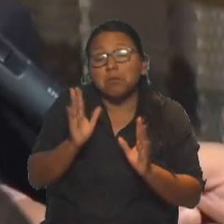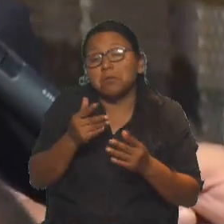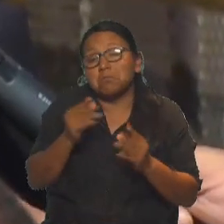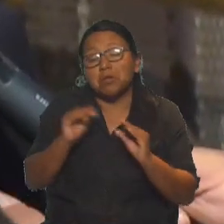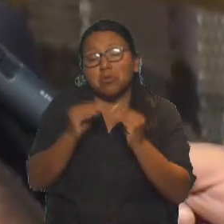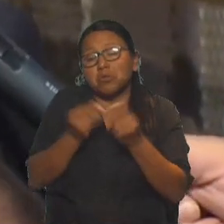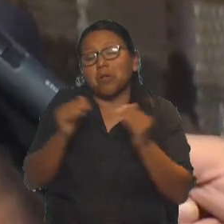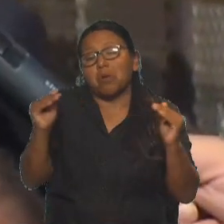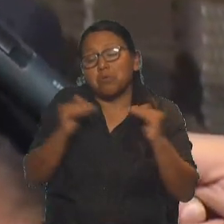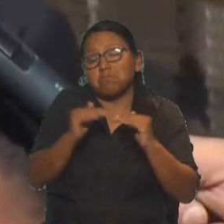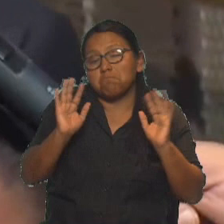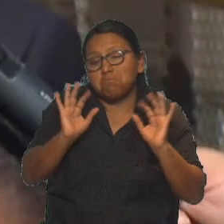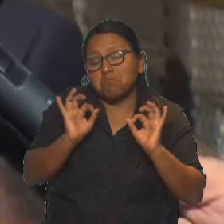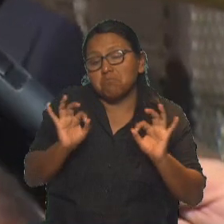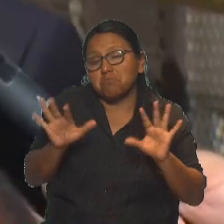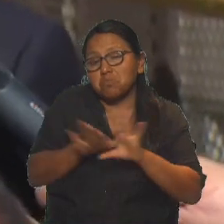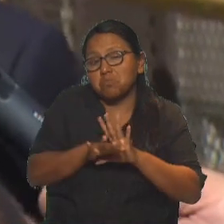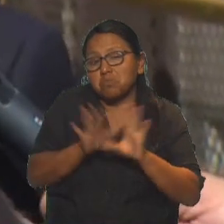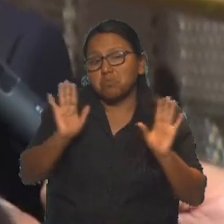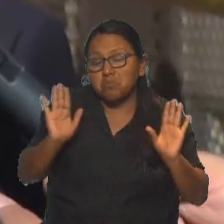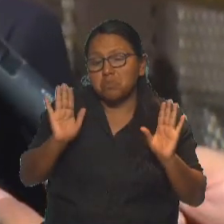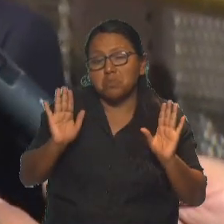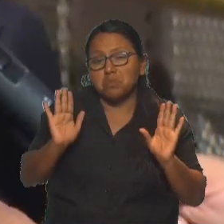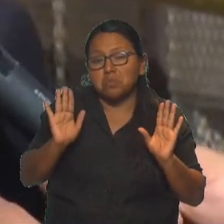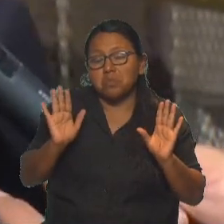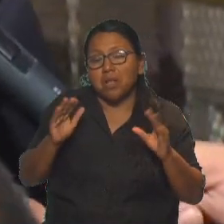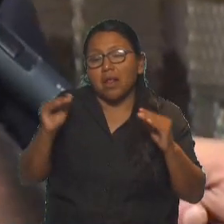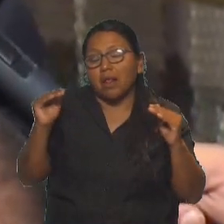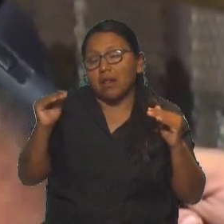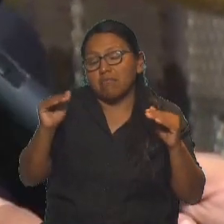justo, como te dije antes, ¿no? El empate me parece fue justo. ¿Y